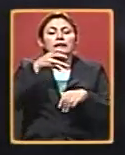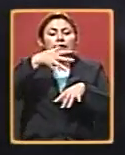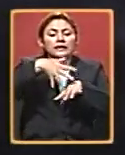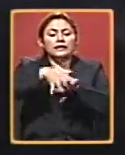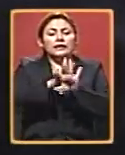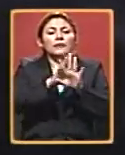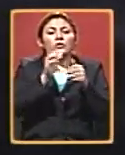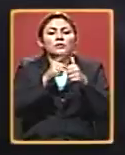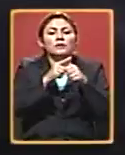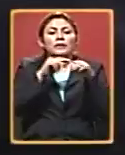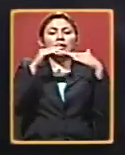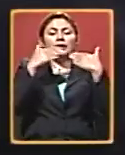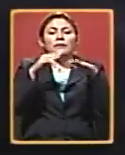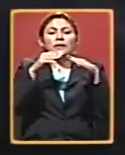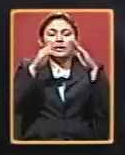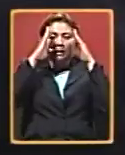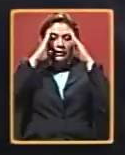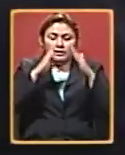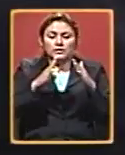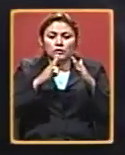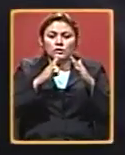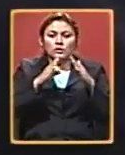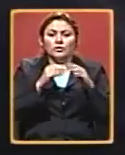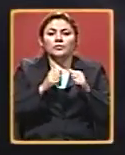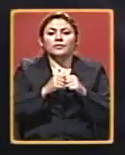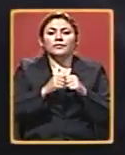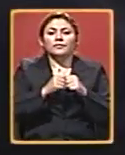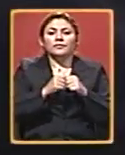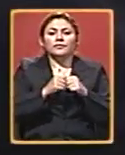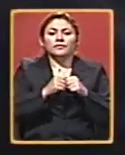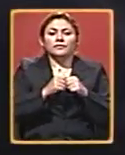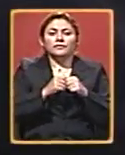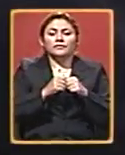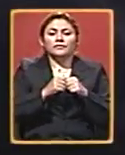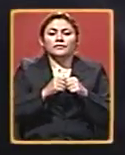primer nivel de atención, que es la vía de entrada al sistema de salud, ¿verdad?